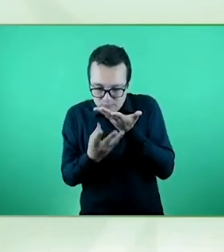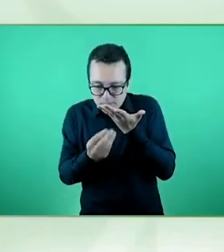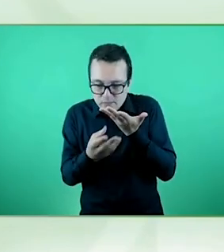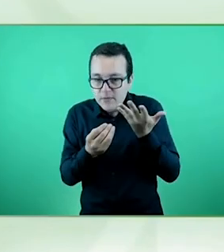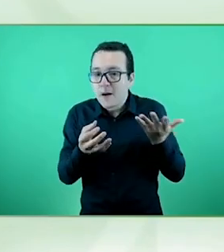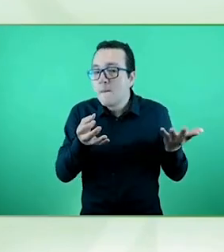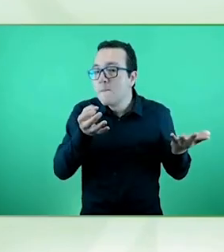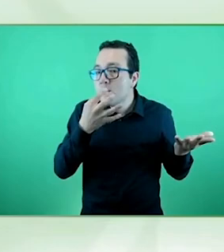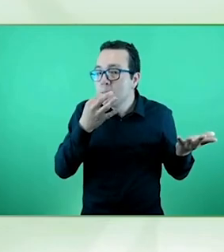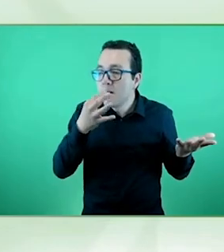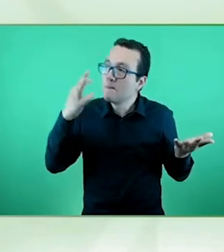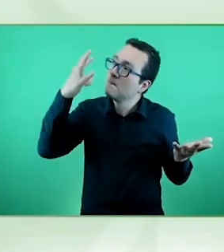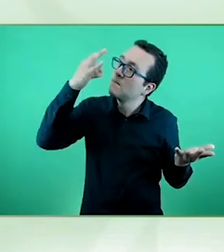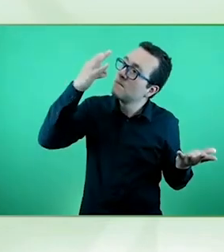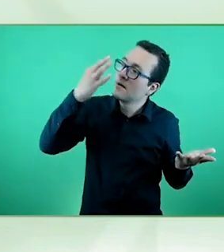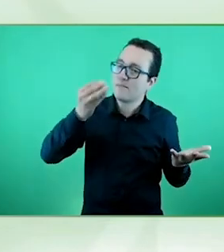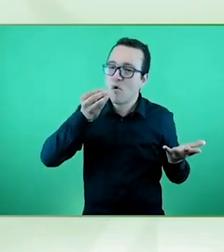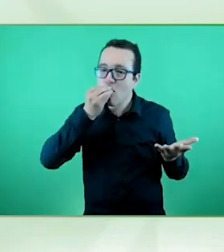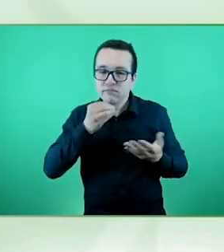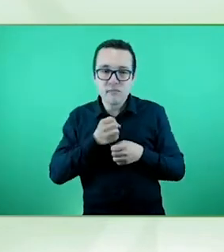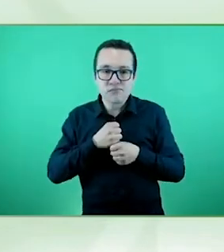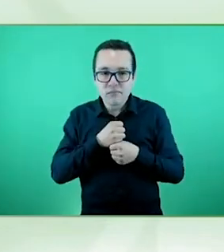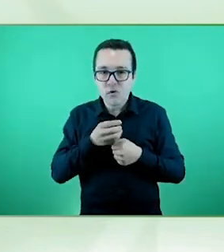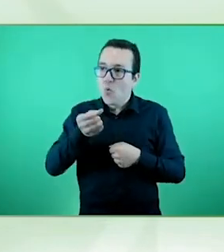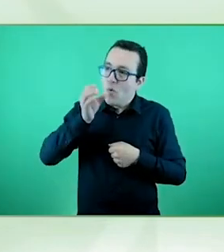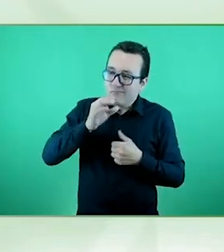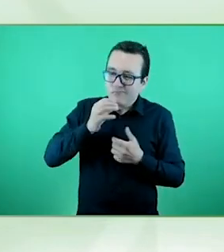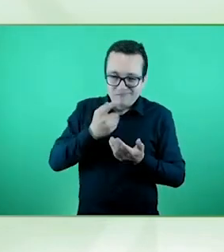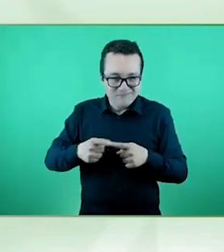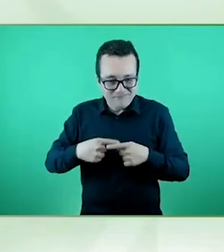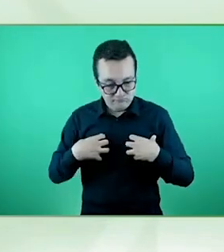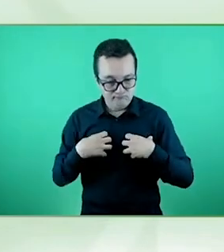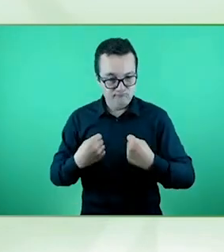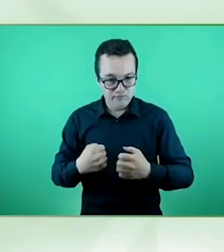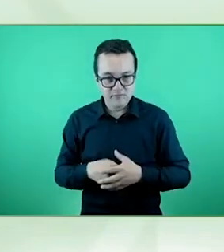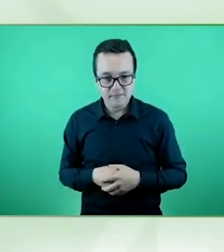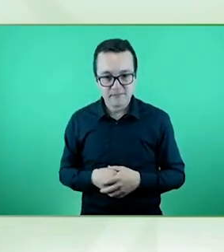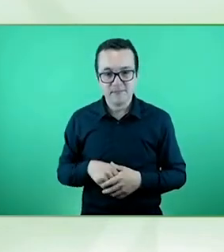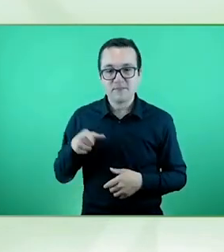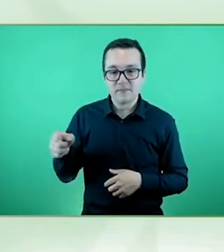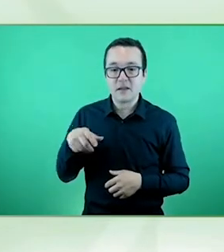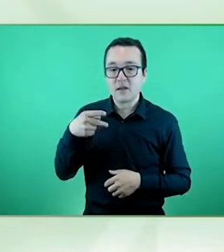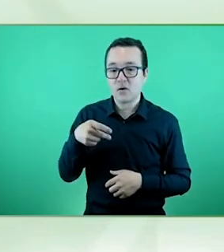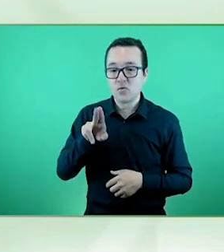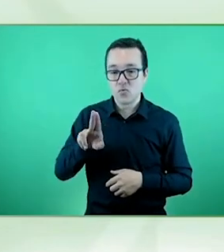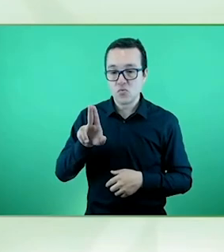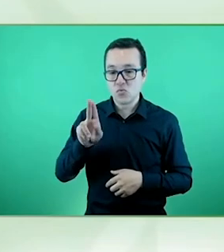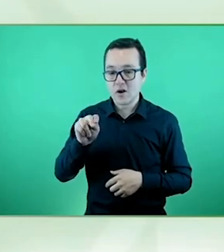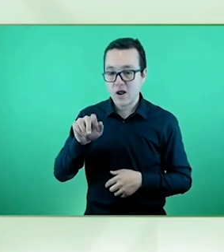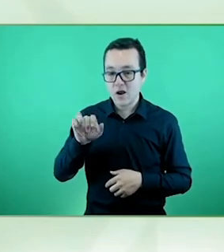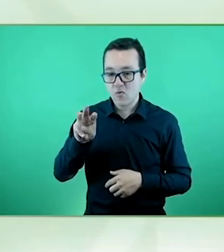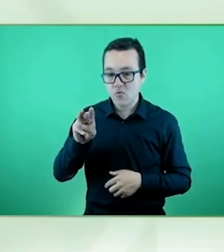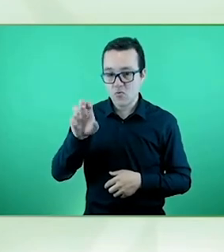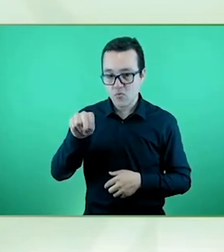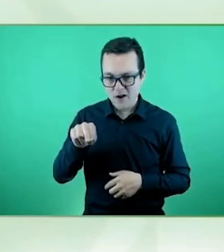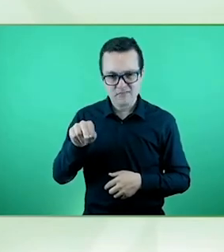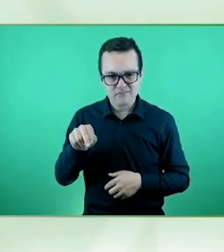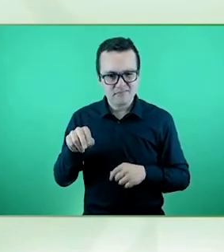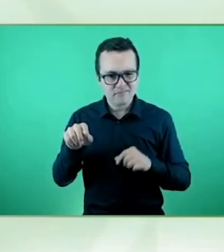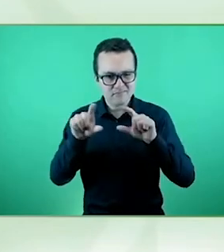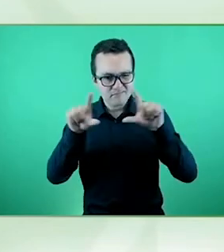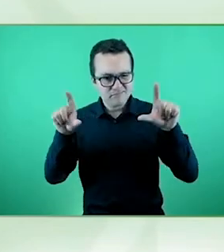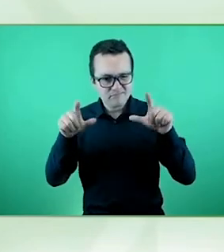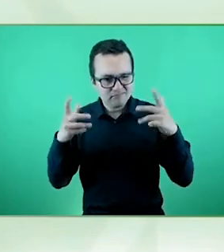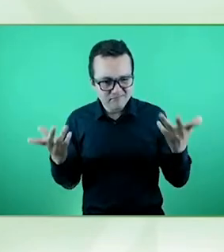productos desarrolla la cooperativa Kugunewen? Bueno, algunos de los productos voy a mostrar acá en pantalla, ya que no tuve